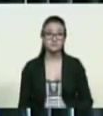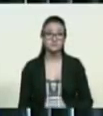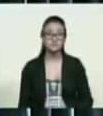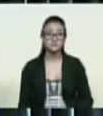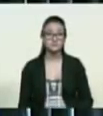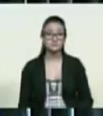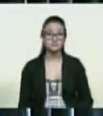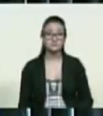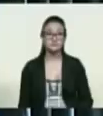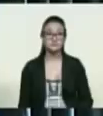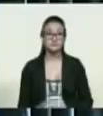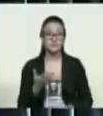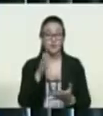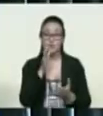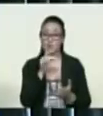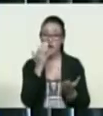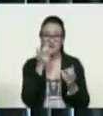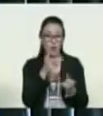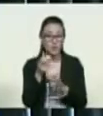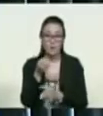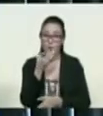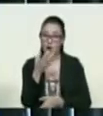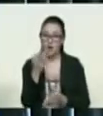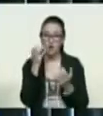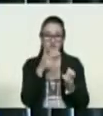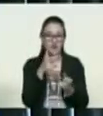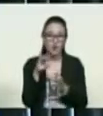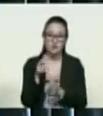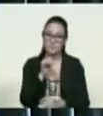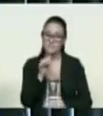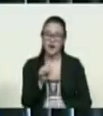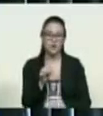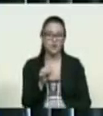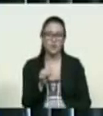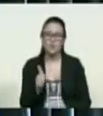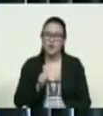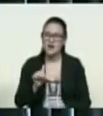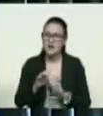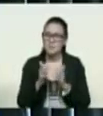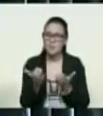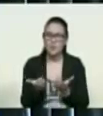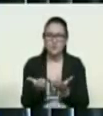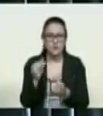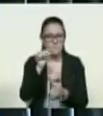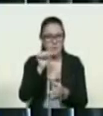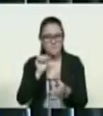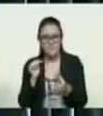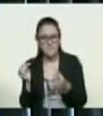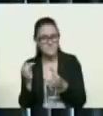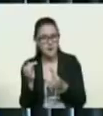Repito, no hay terroristas buenos ni terroristas malos. Los terroristas son malos en cualquier parte del mundo.